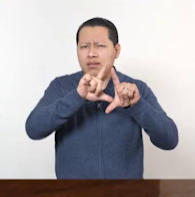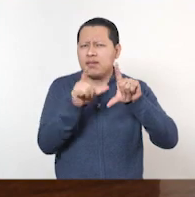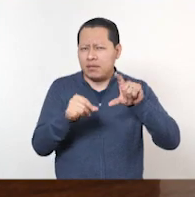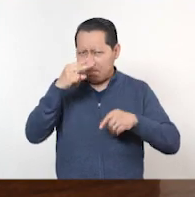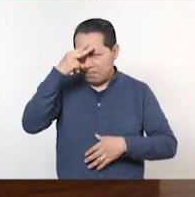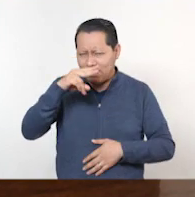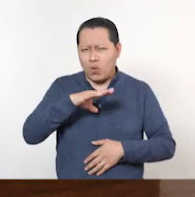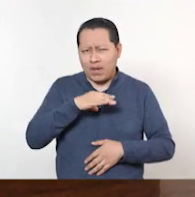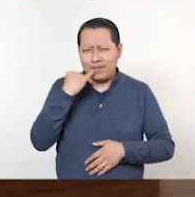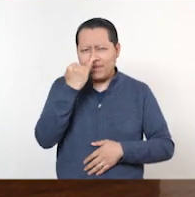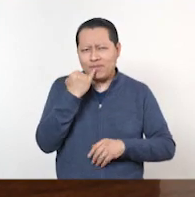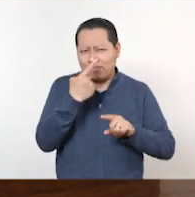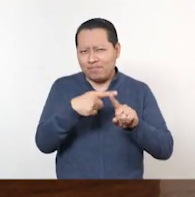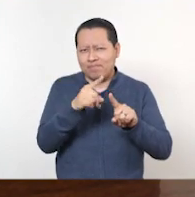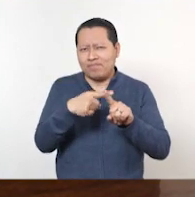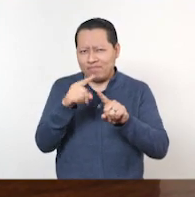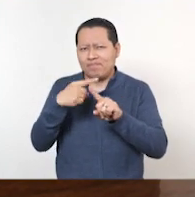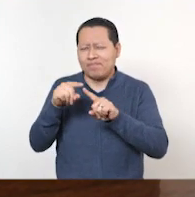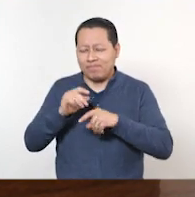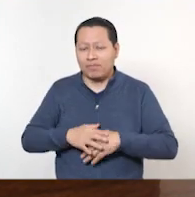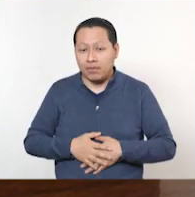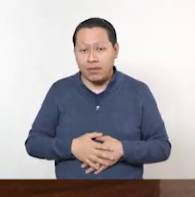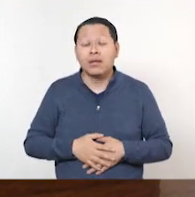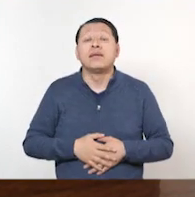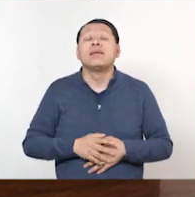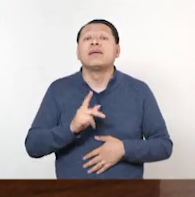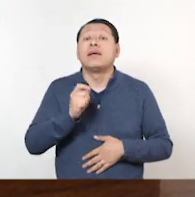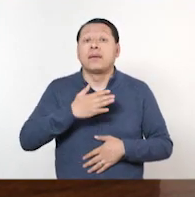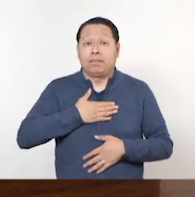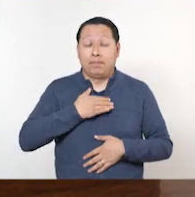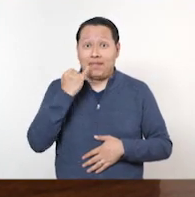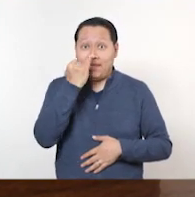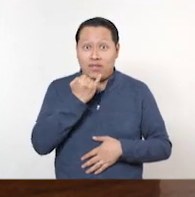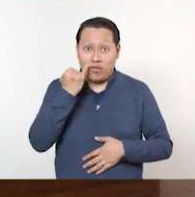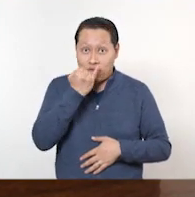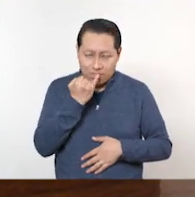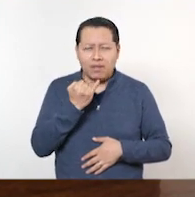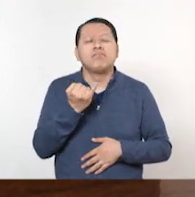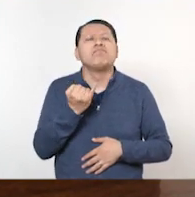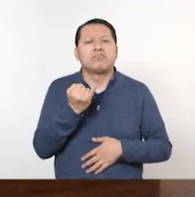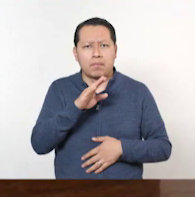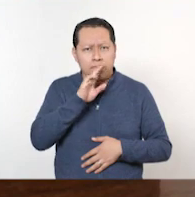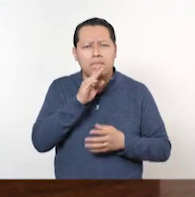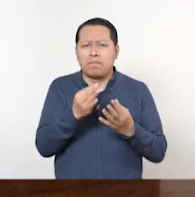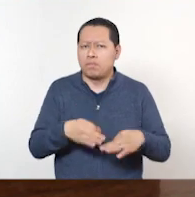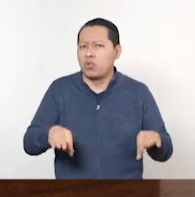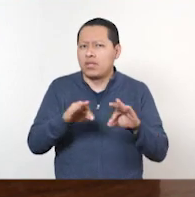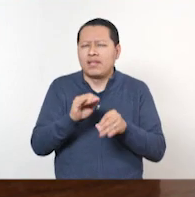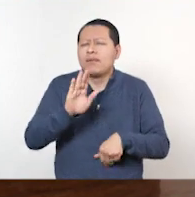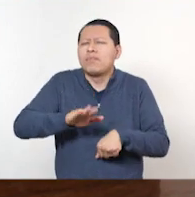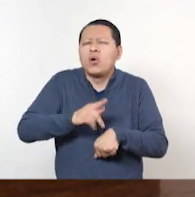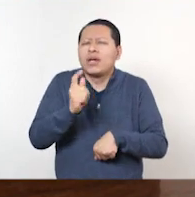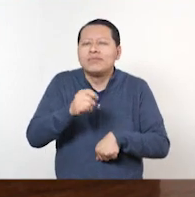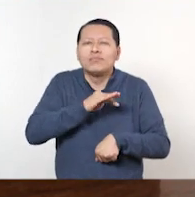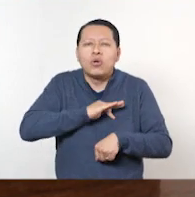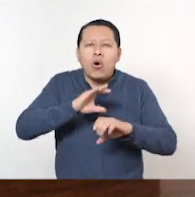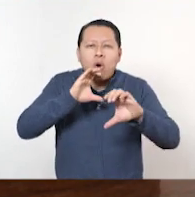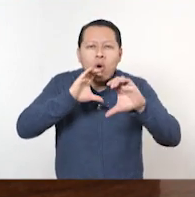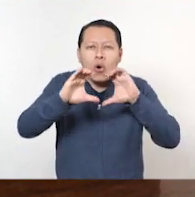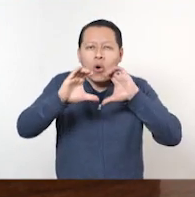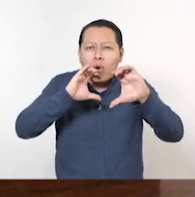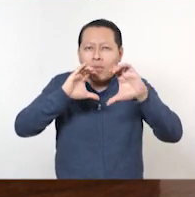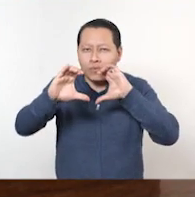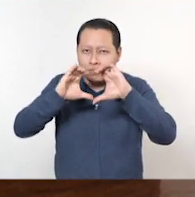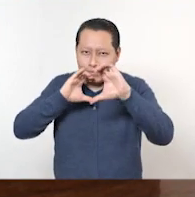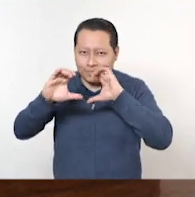lenguas aquí en México. Mi lengua materna es importante porque me permite